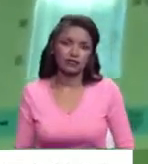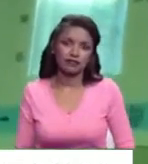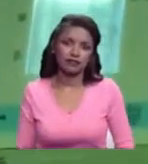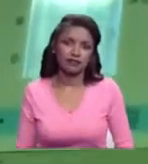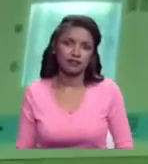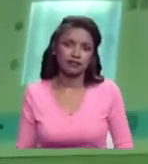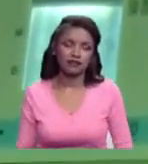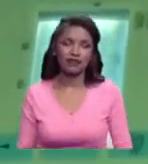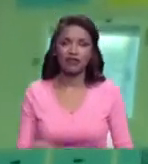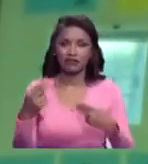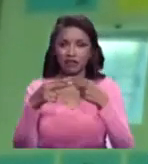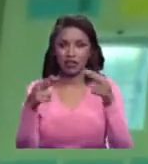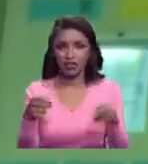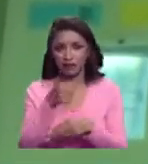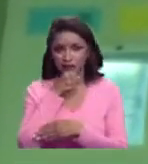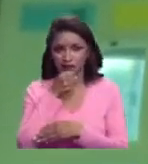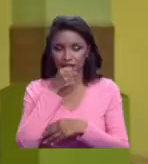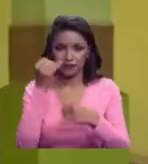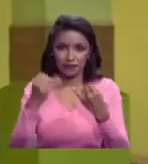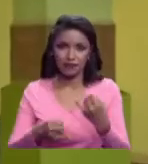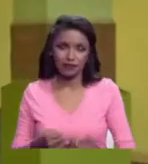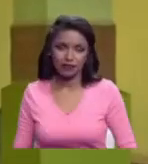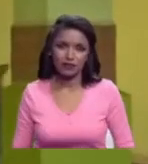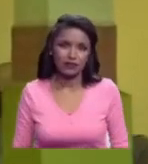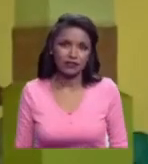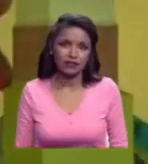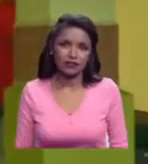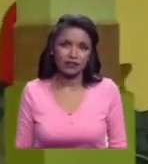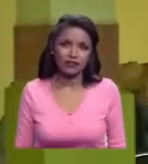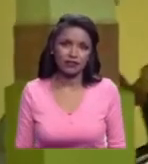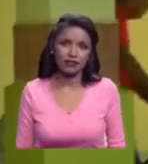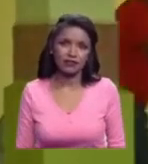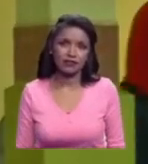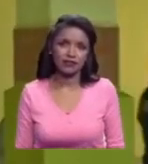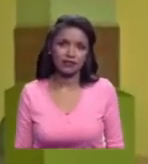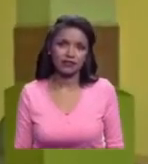Desde Herrera, Eduardo Javier Vega, TVN Noticias.